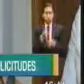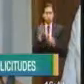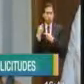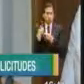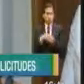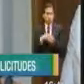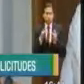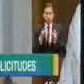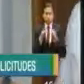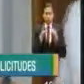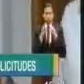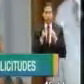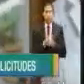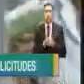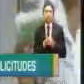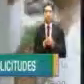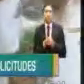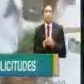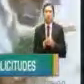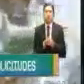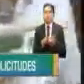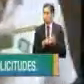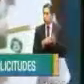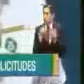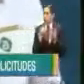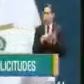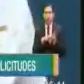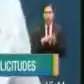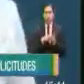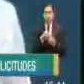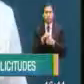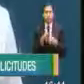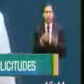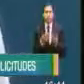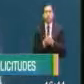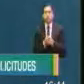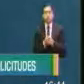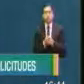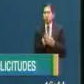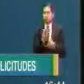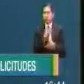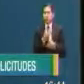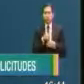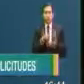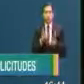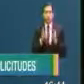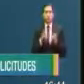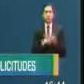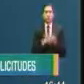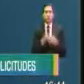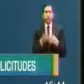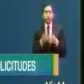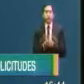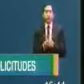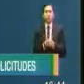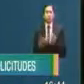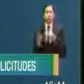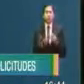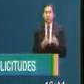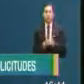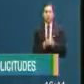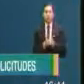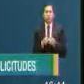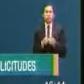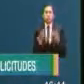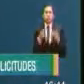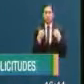de telecomunicaciones, ¿no? Muy bien, nosotros agradecemos a la doctora Daniela Vélez, vicepresidenta del Tribunal Electoral Departamental de Pando. Son